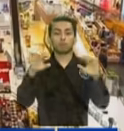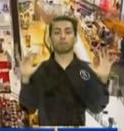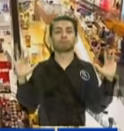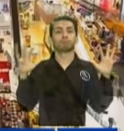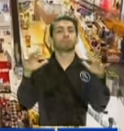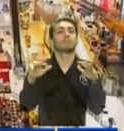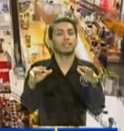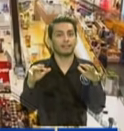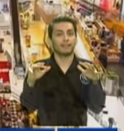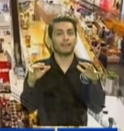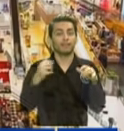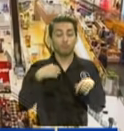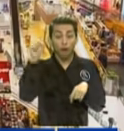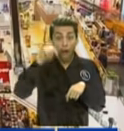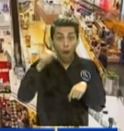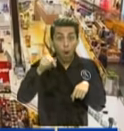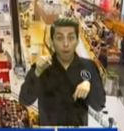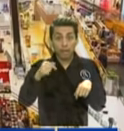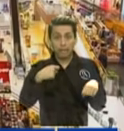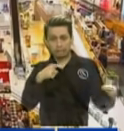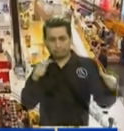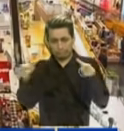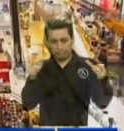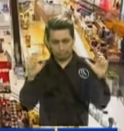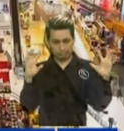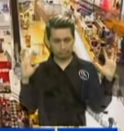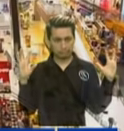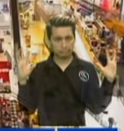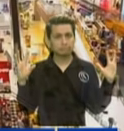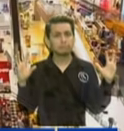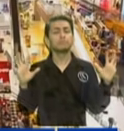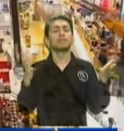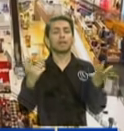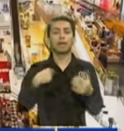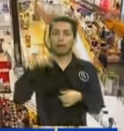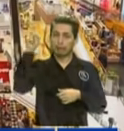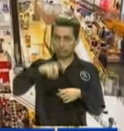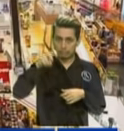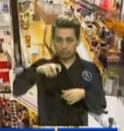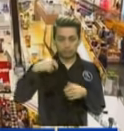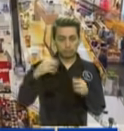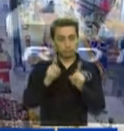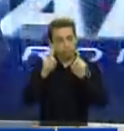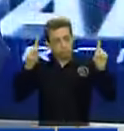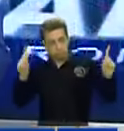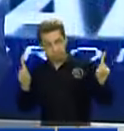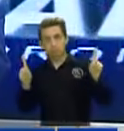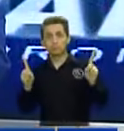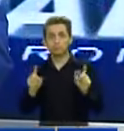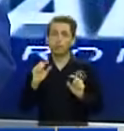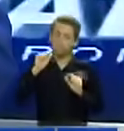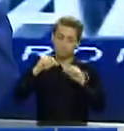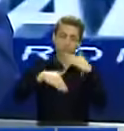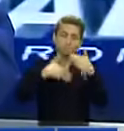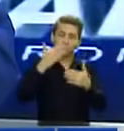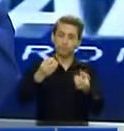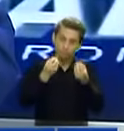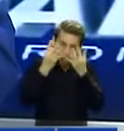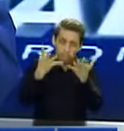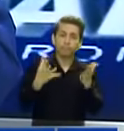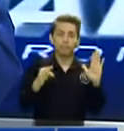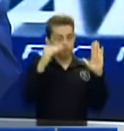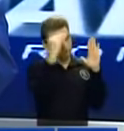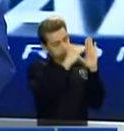en la fase de contención, necesitamos que estemos lo más separados posible. Ya va a haber un protocolo y ya llegará en la